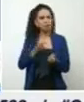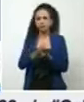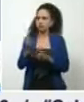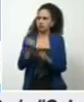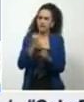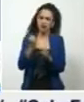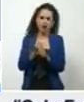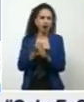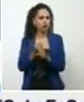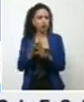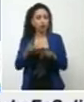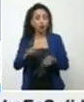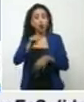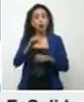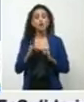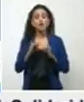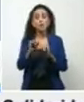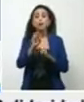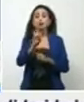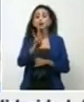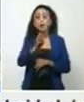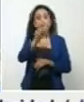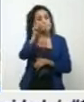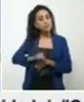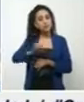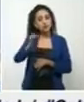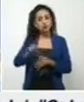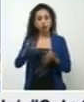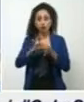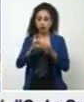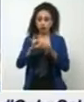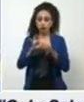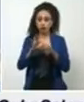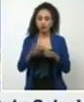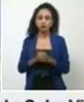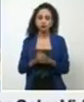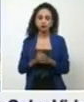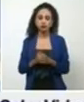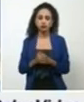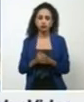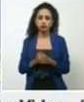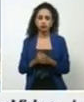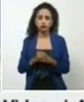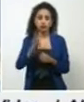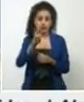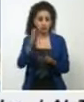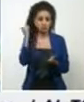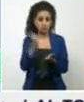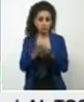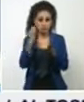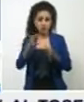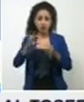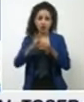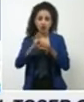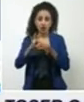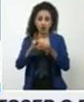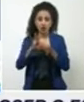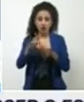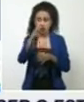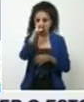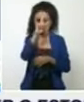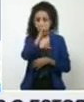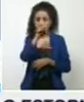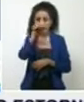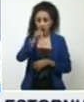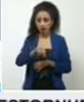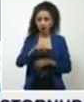3 pacientes graves. Los 3 graves confirmados son del Hospital Salvador, o están en el